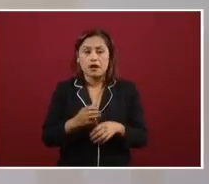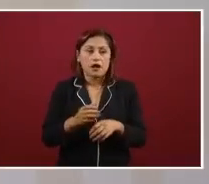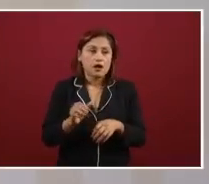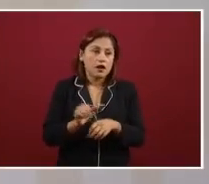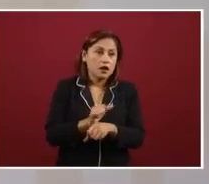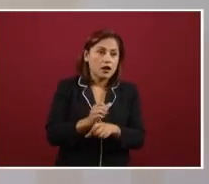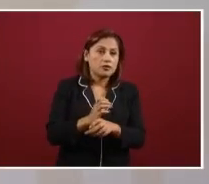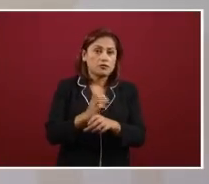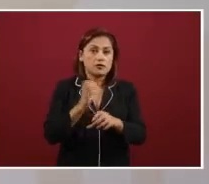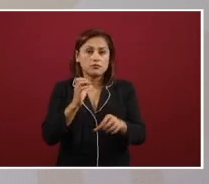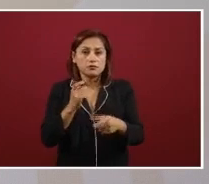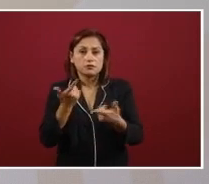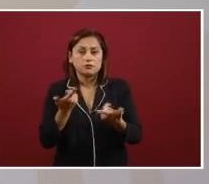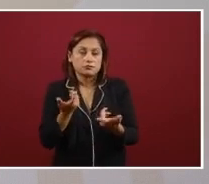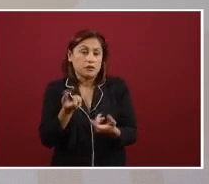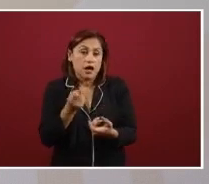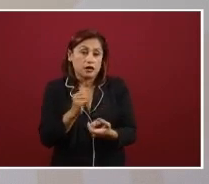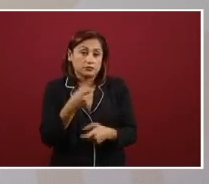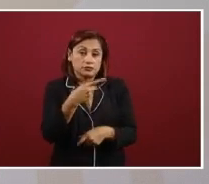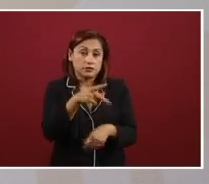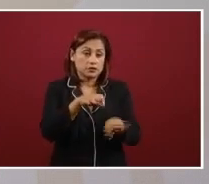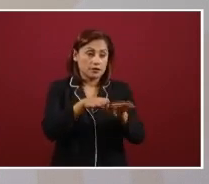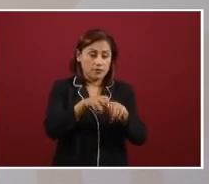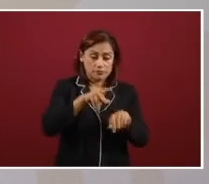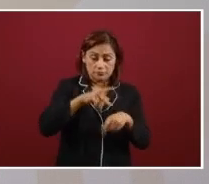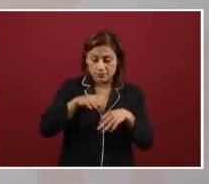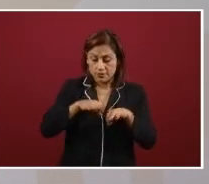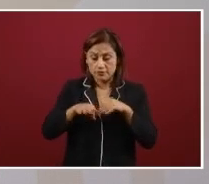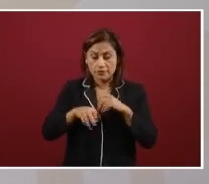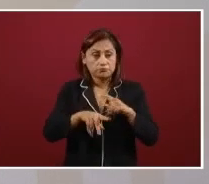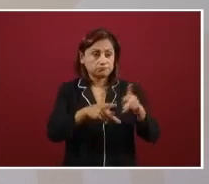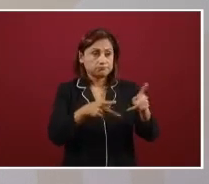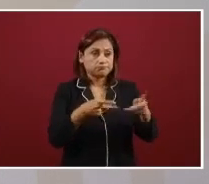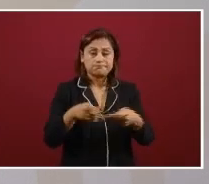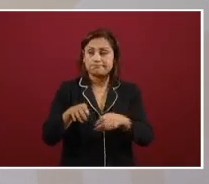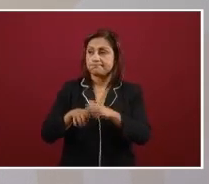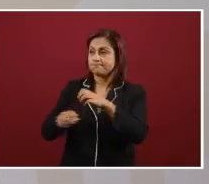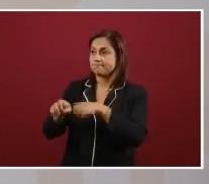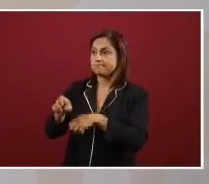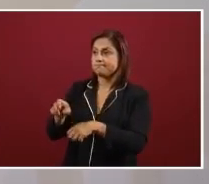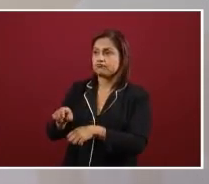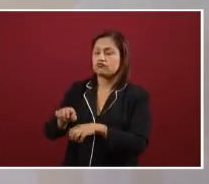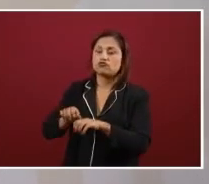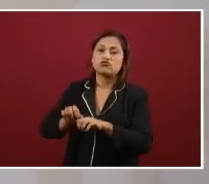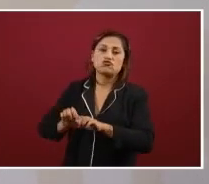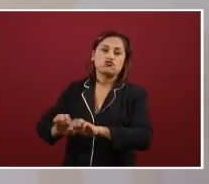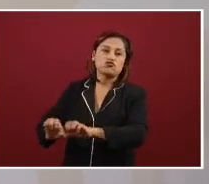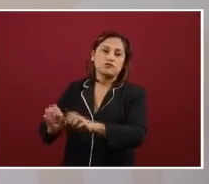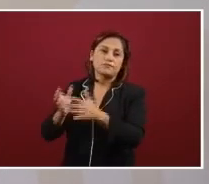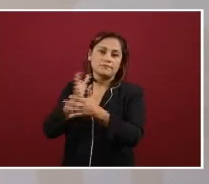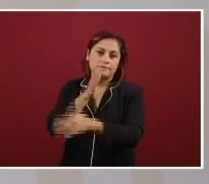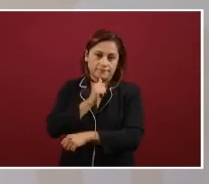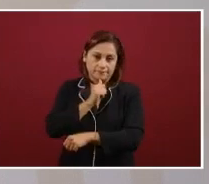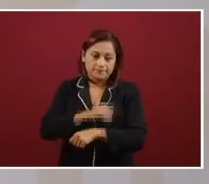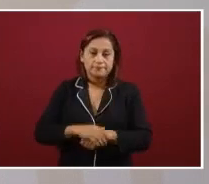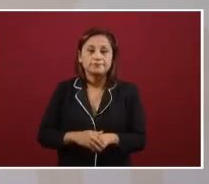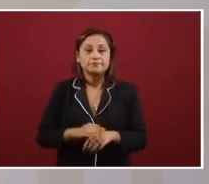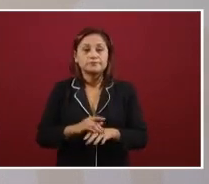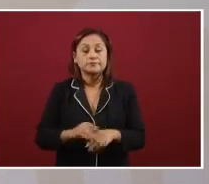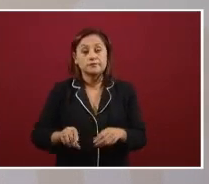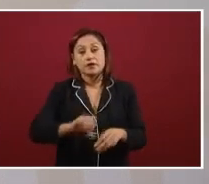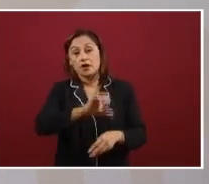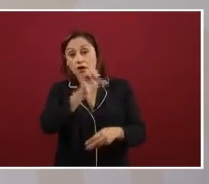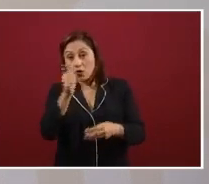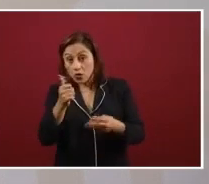vendiendo mercancías de cualquier tipo. Y otra es el negocio de traer